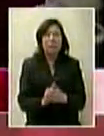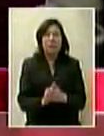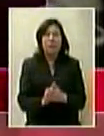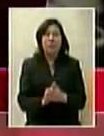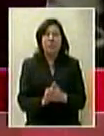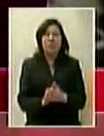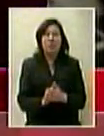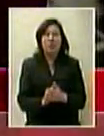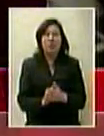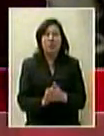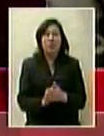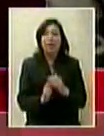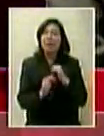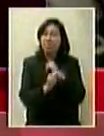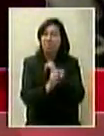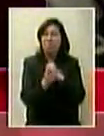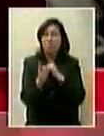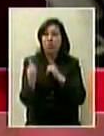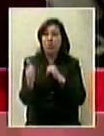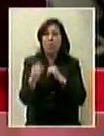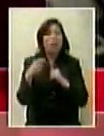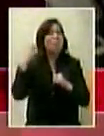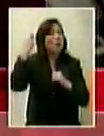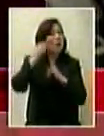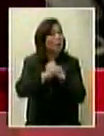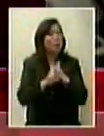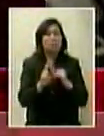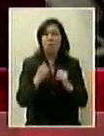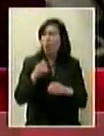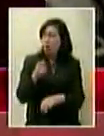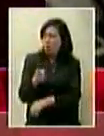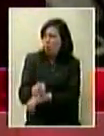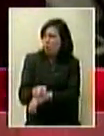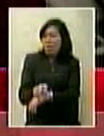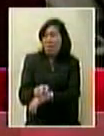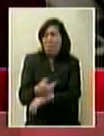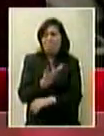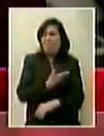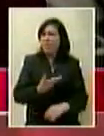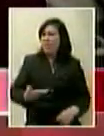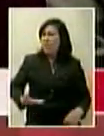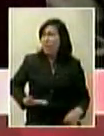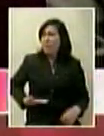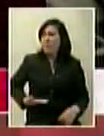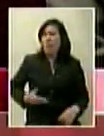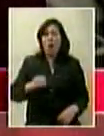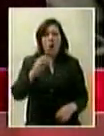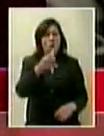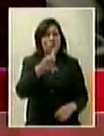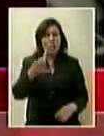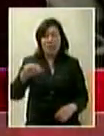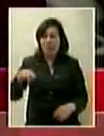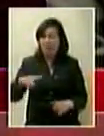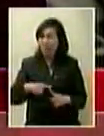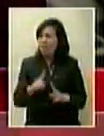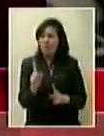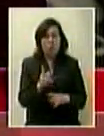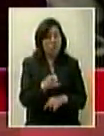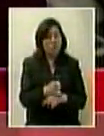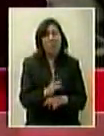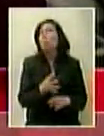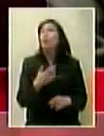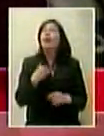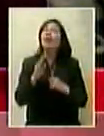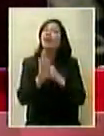y señores nacionalistas, nosotros no estamos contra el presidente Humala, pero sí estamos diciendo que el presidente Humala no